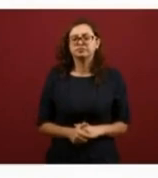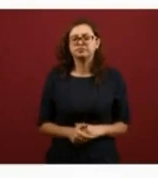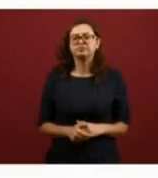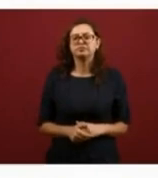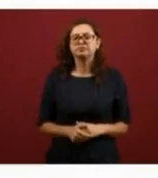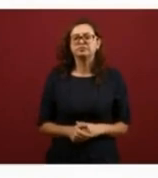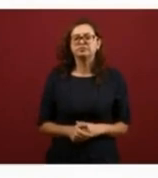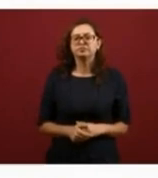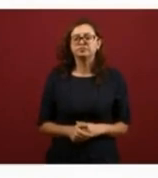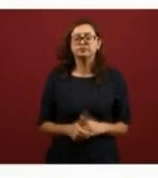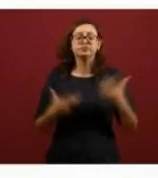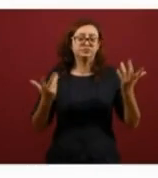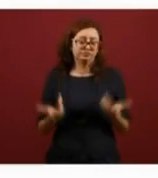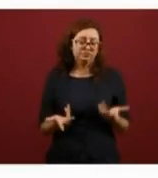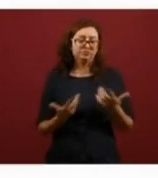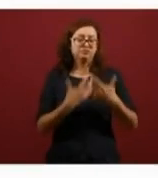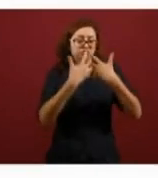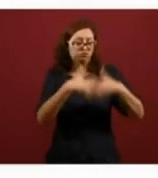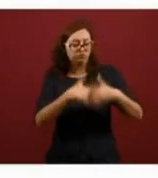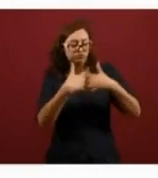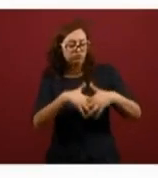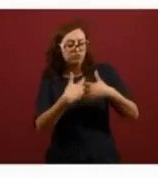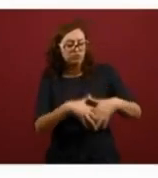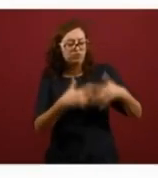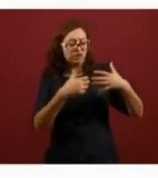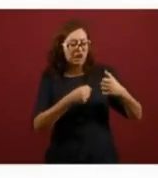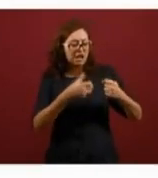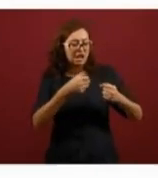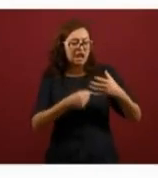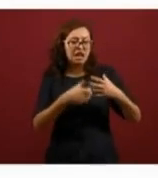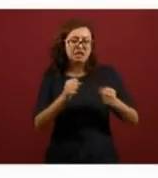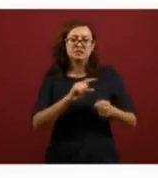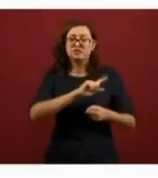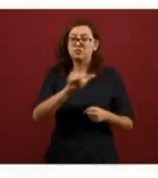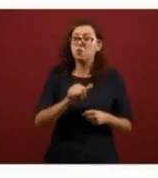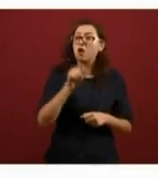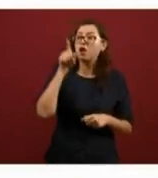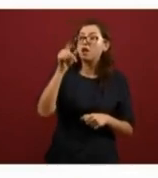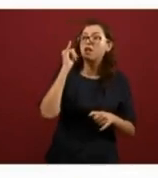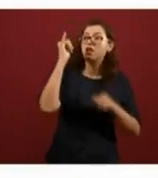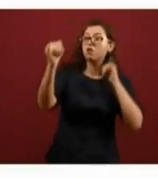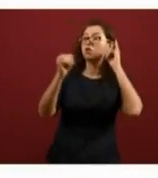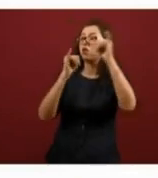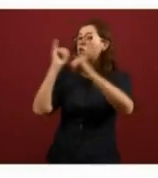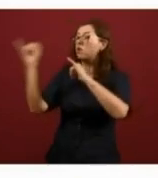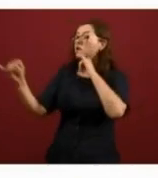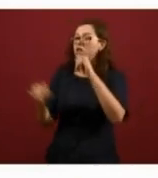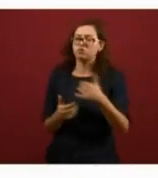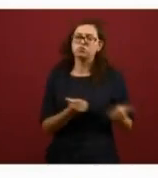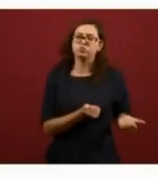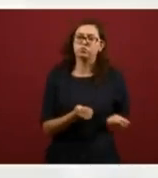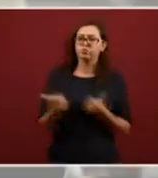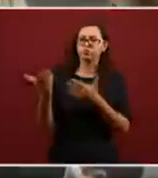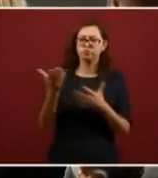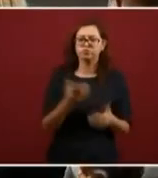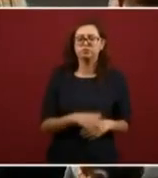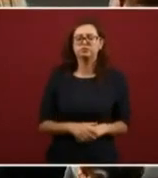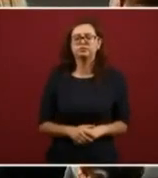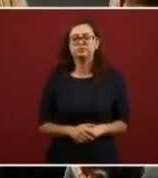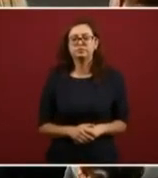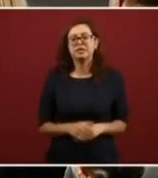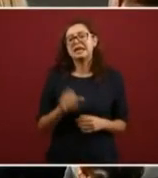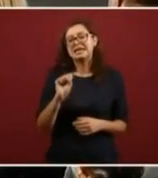a hacerla llegar a las comunidades más necesitadas. Bien, Segalmex, sin